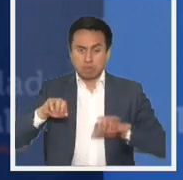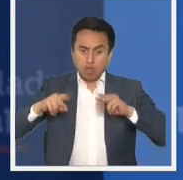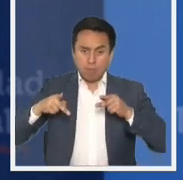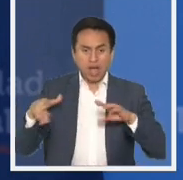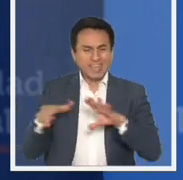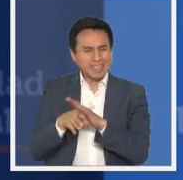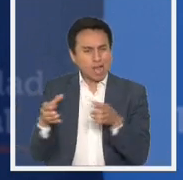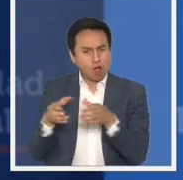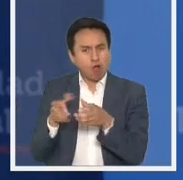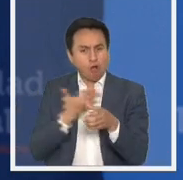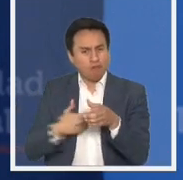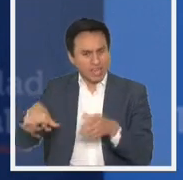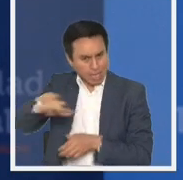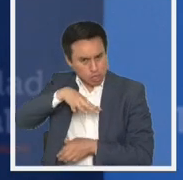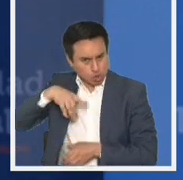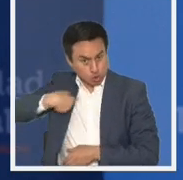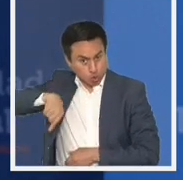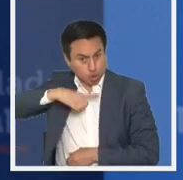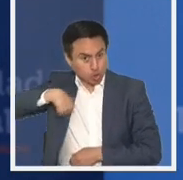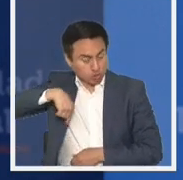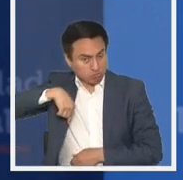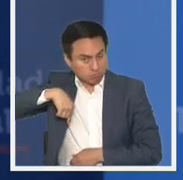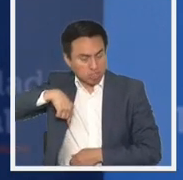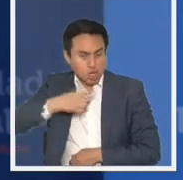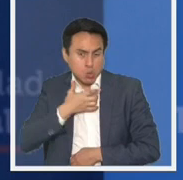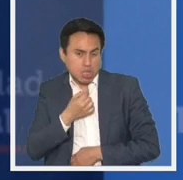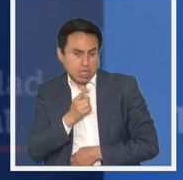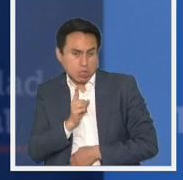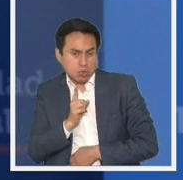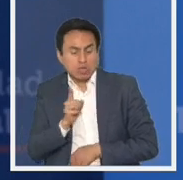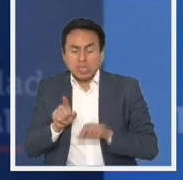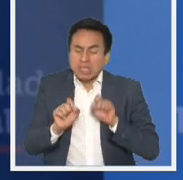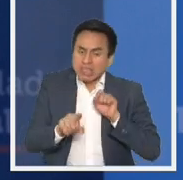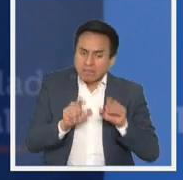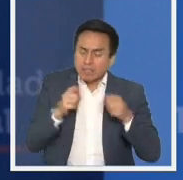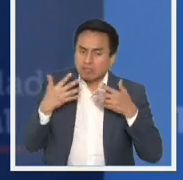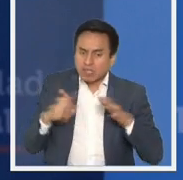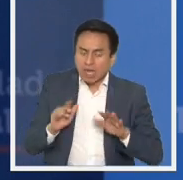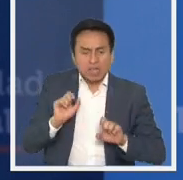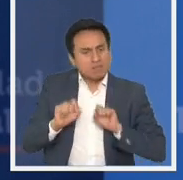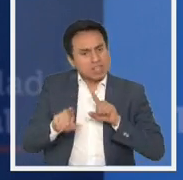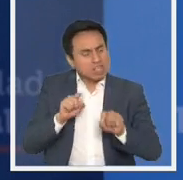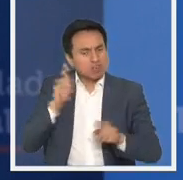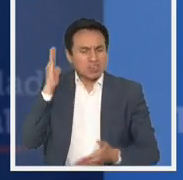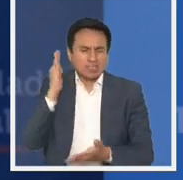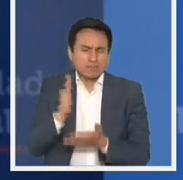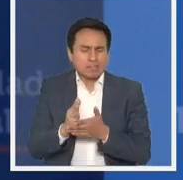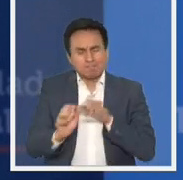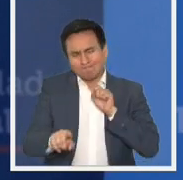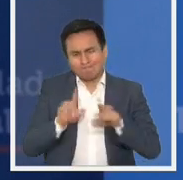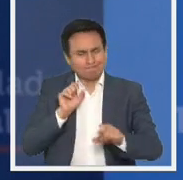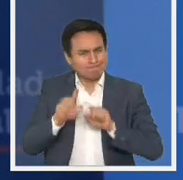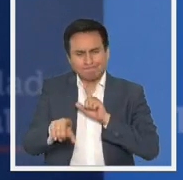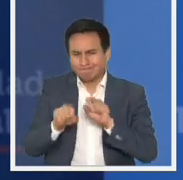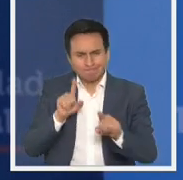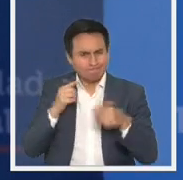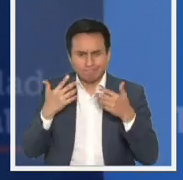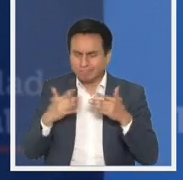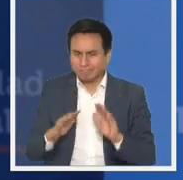alianza de gobierno Nos gustaría y hemos defendido hasta el final